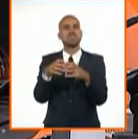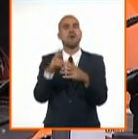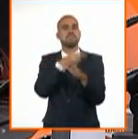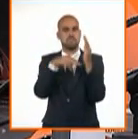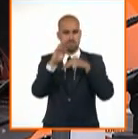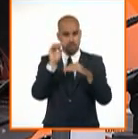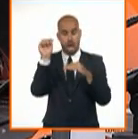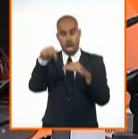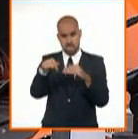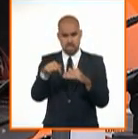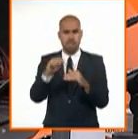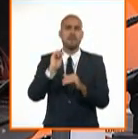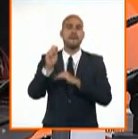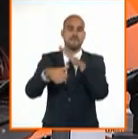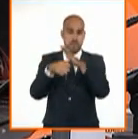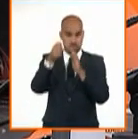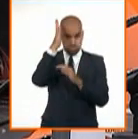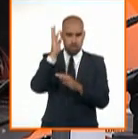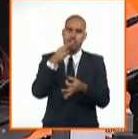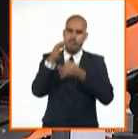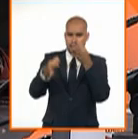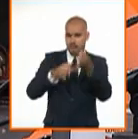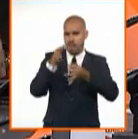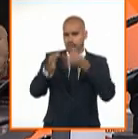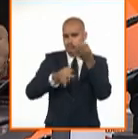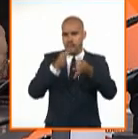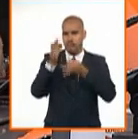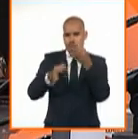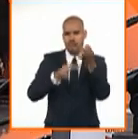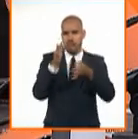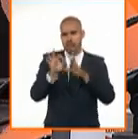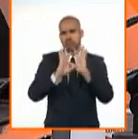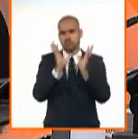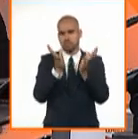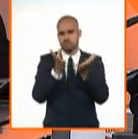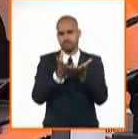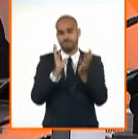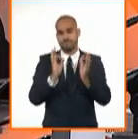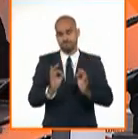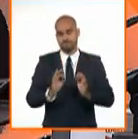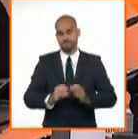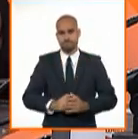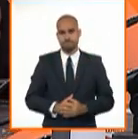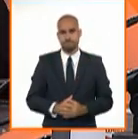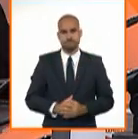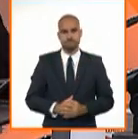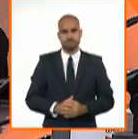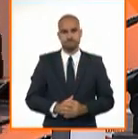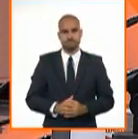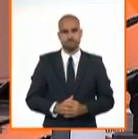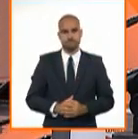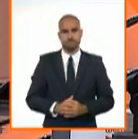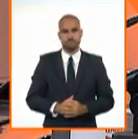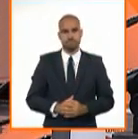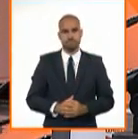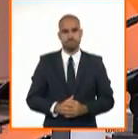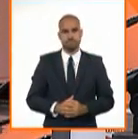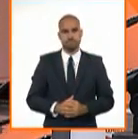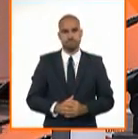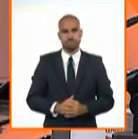de la república que sin dudas pues nos llevan a entrar en con